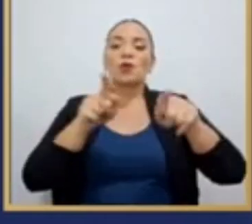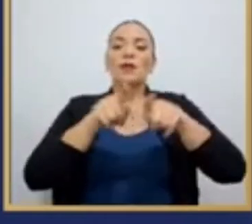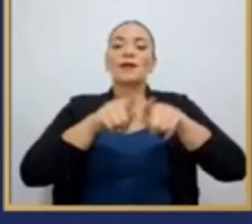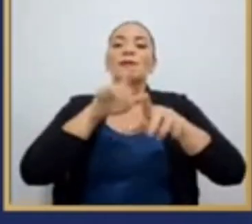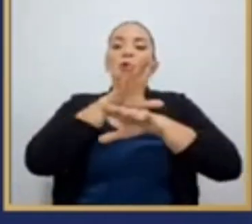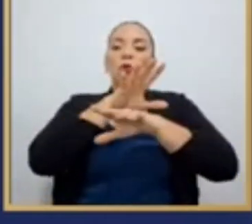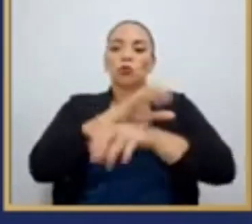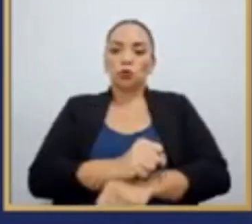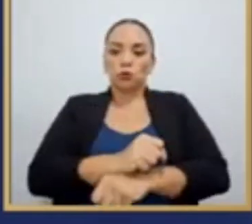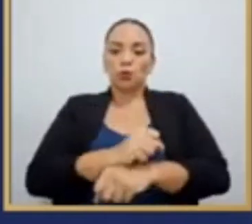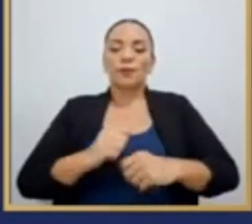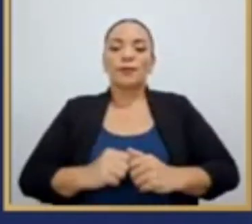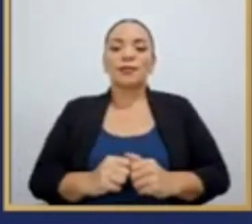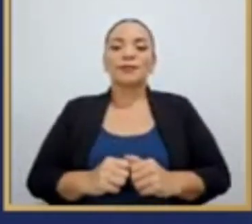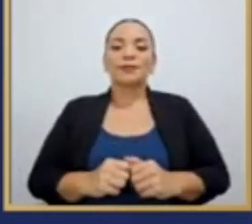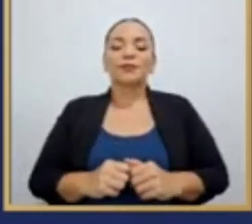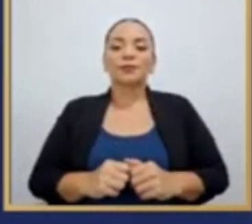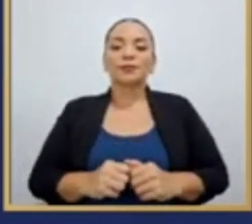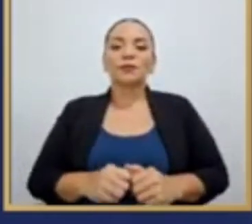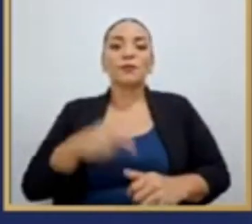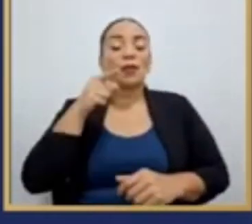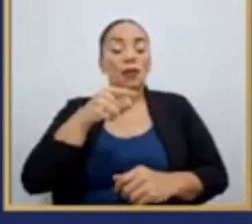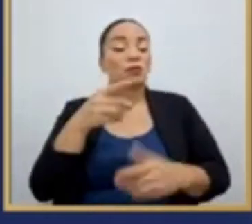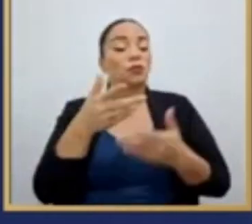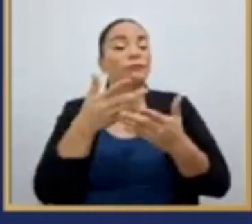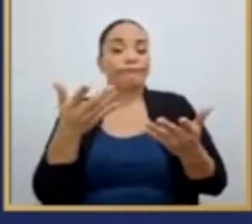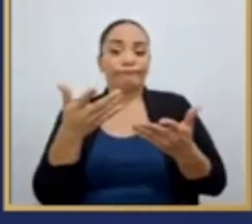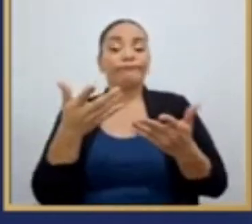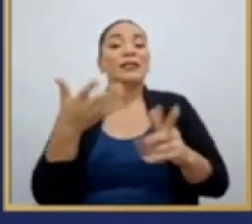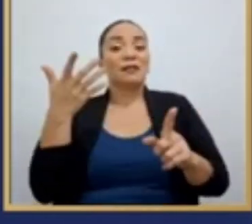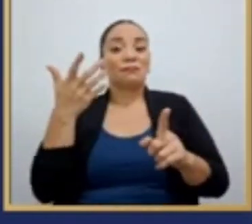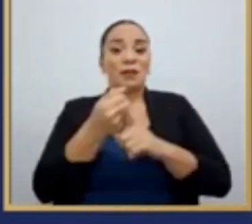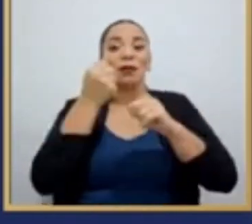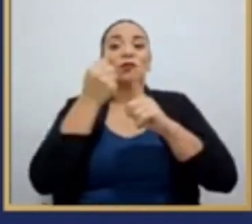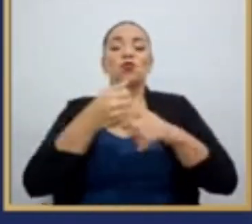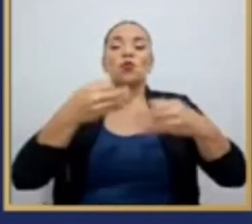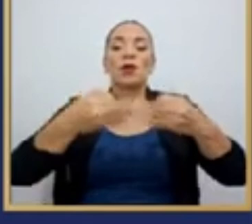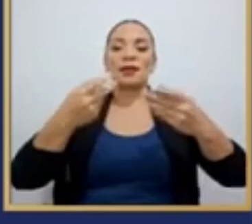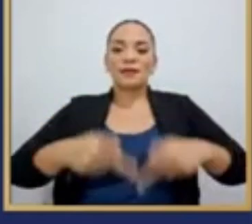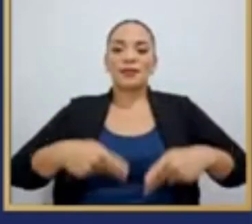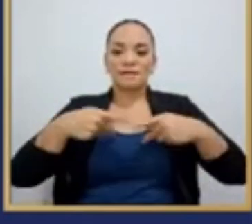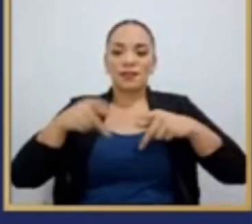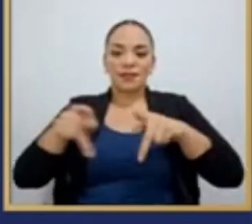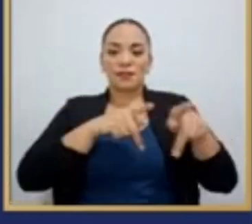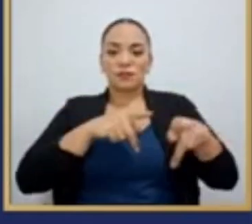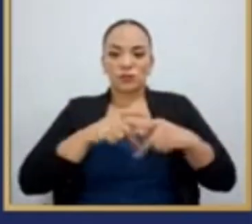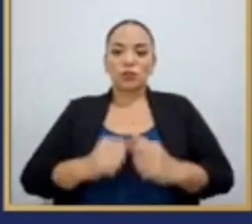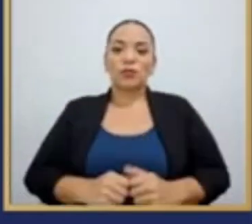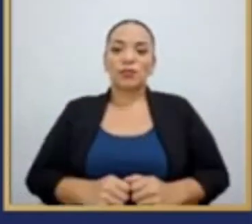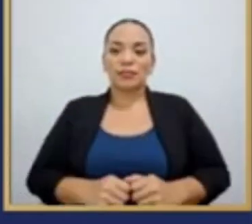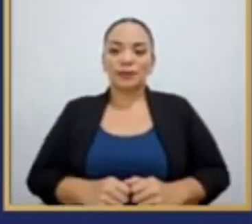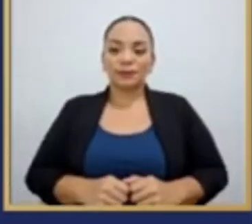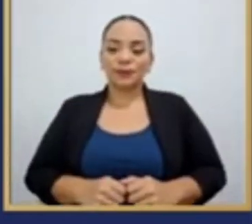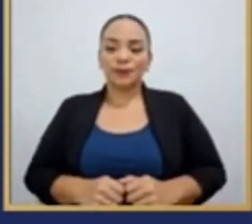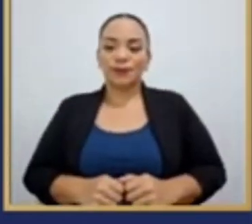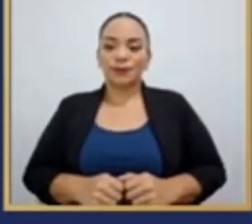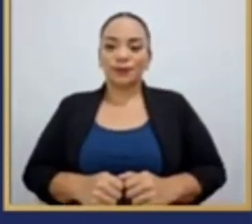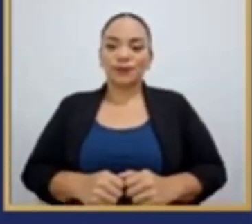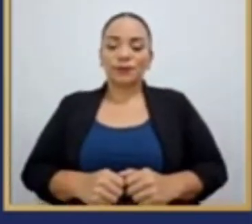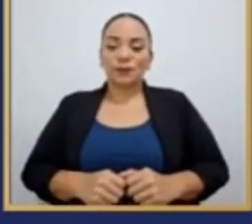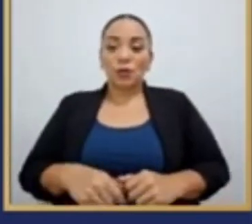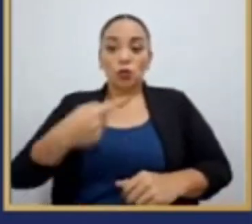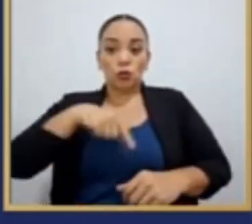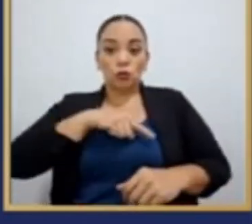costumbres. Y eso tenía un impacto desde el punto de vista de la calidad de vida de estas personas. Por eso nos sentamos